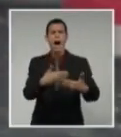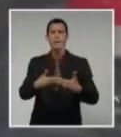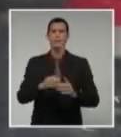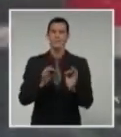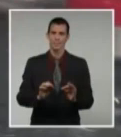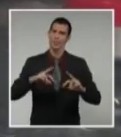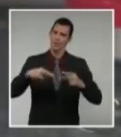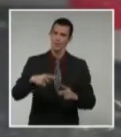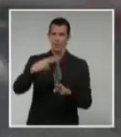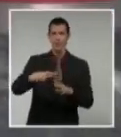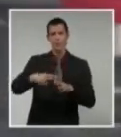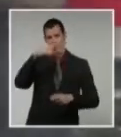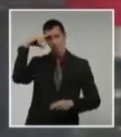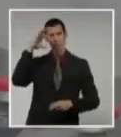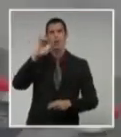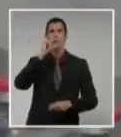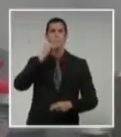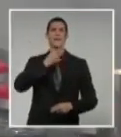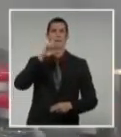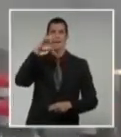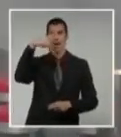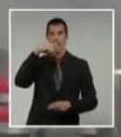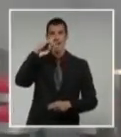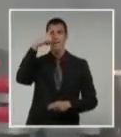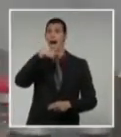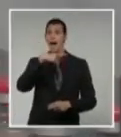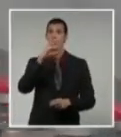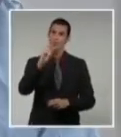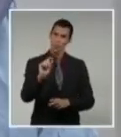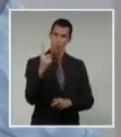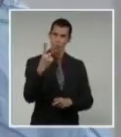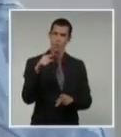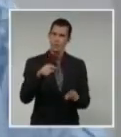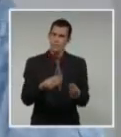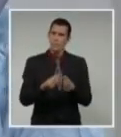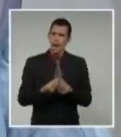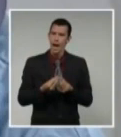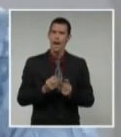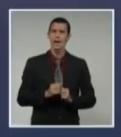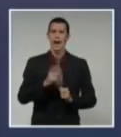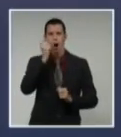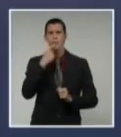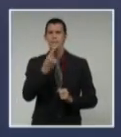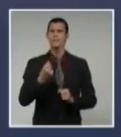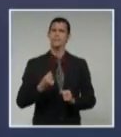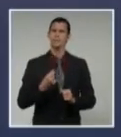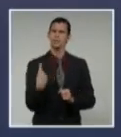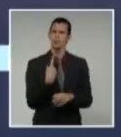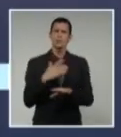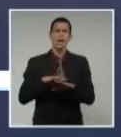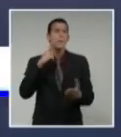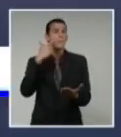casos en la ciudad de la habana y también en la provincia de artemisa que ha ido irradiando ciertos